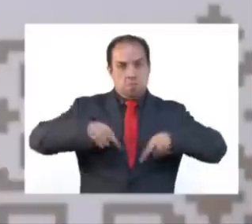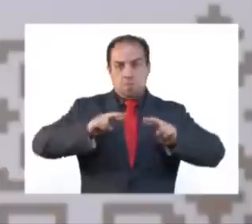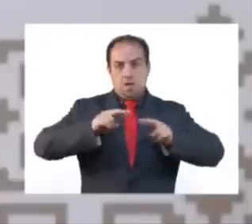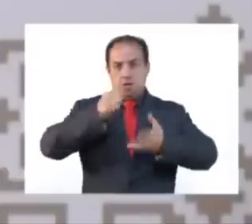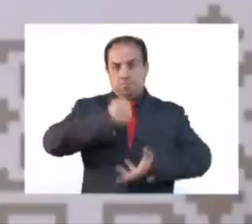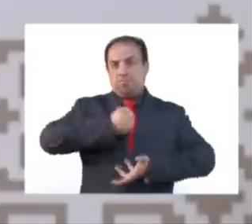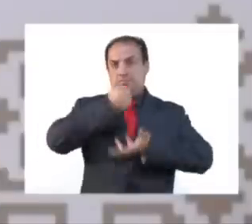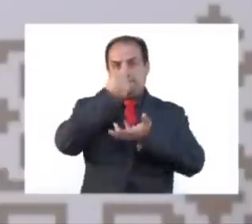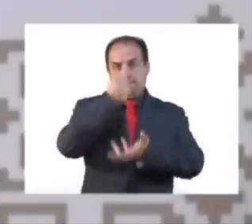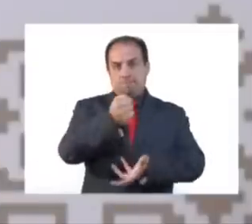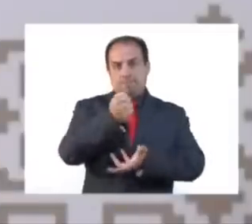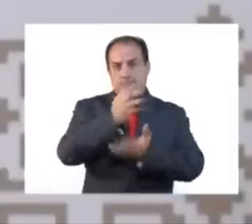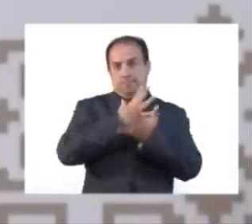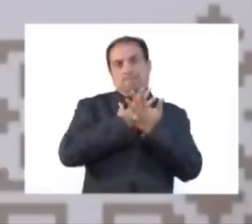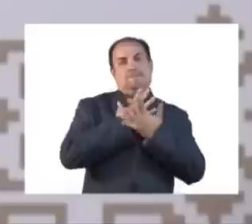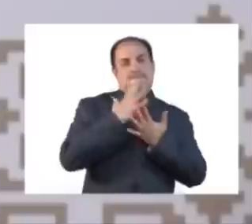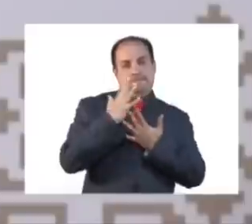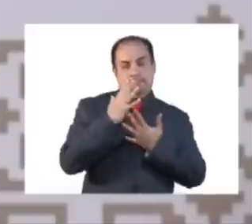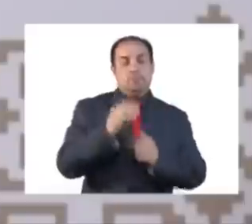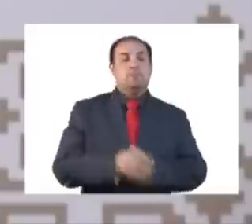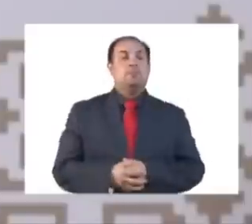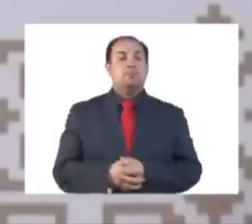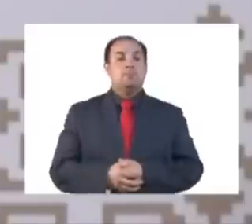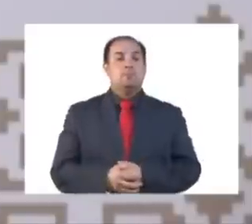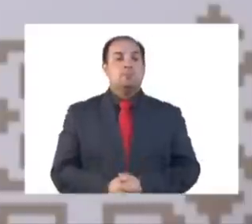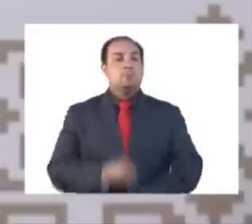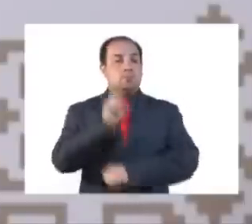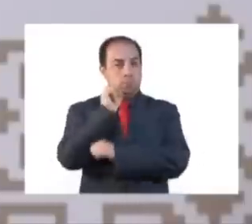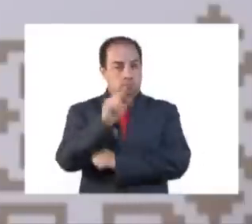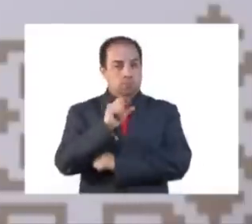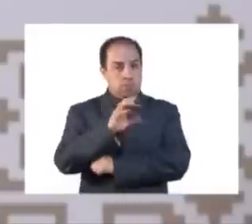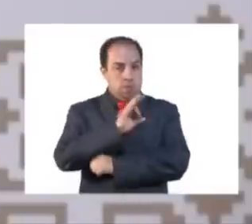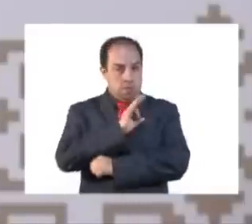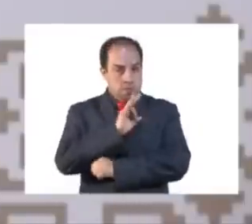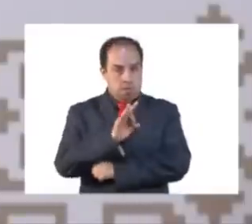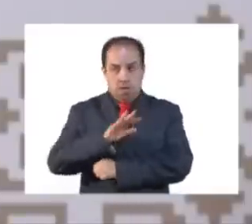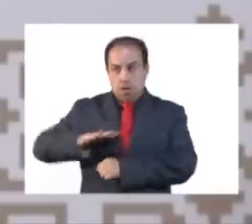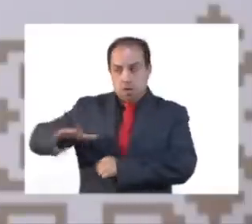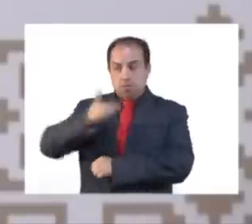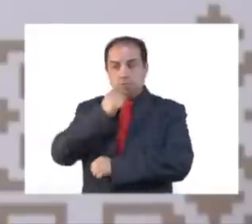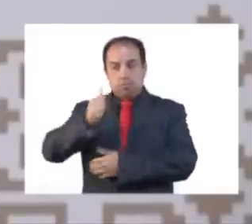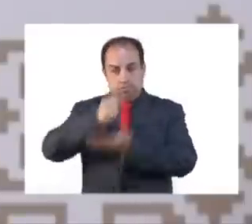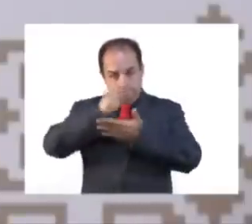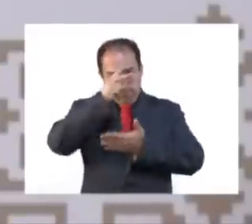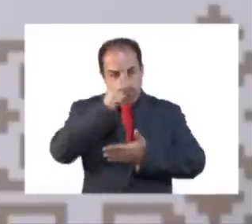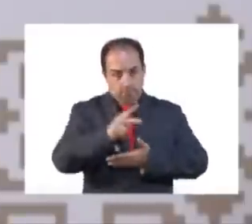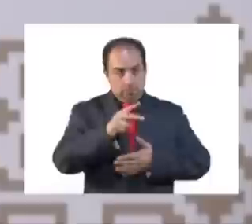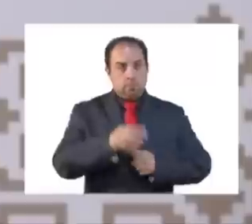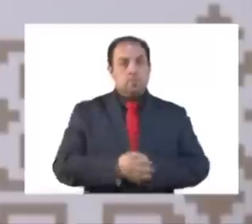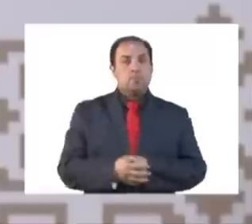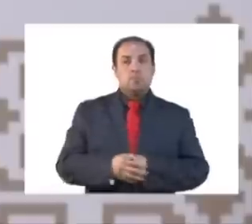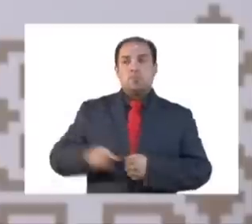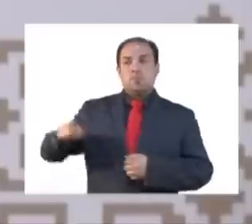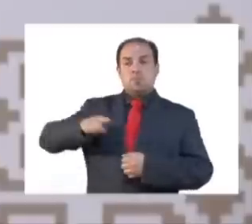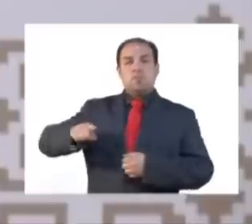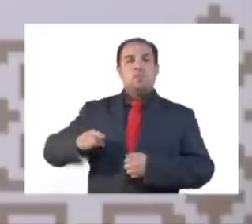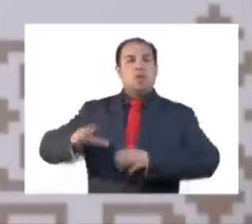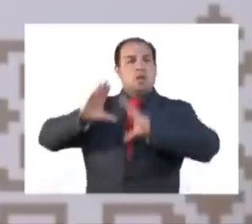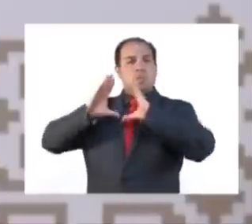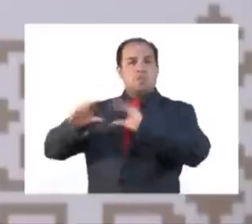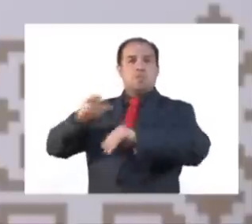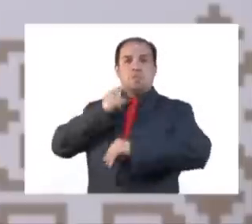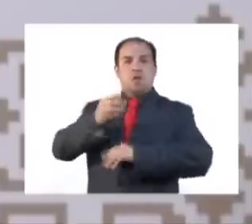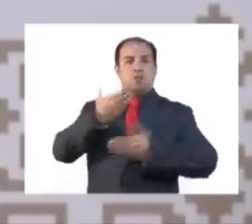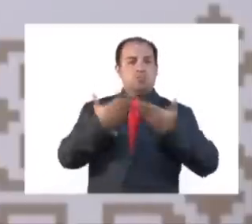inversión excesiva y al mismo tiempo permite que la policía de la Ciudad de México pues sea la mejor capacitada